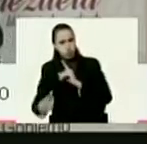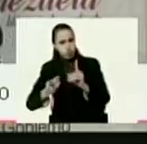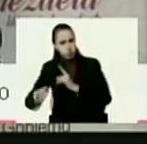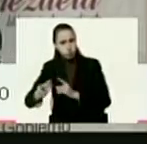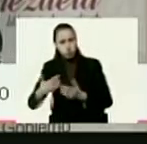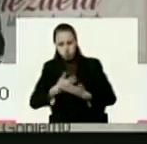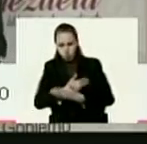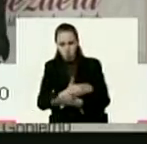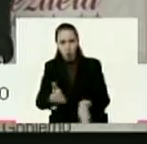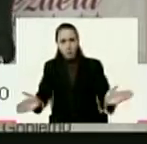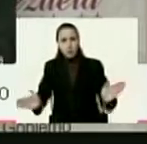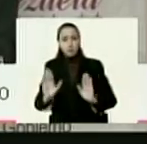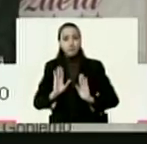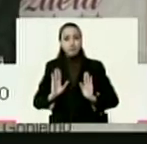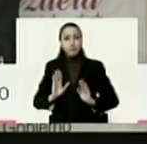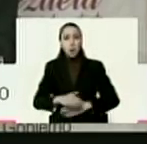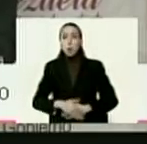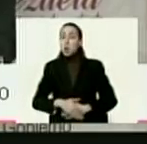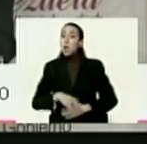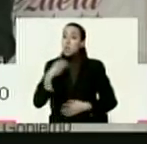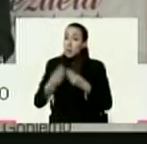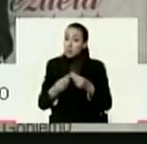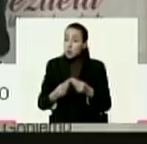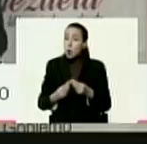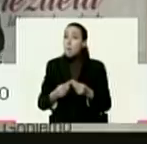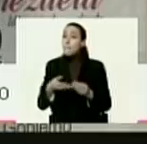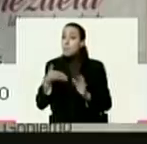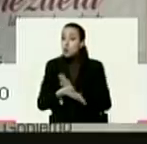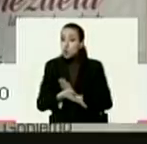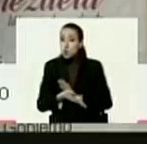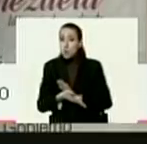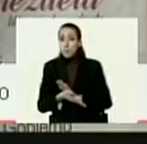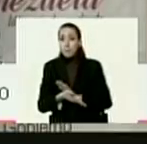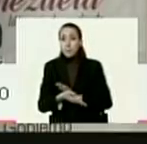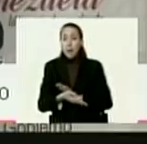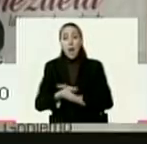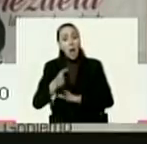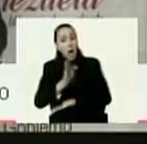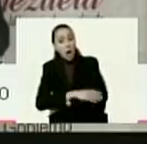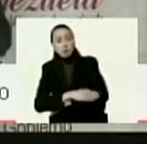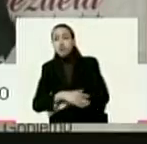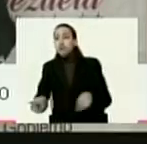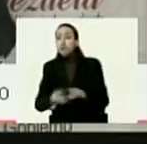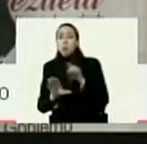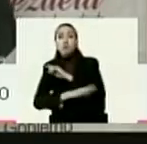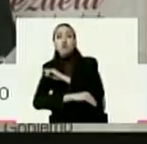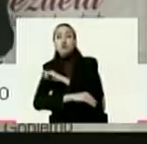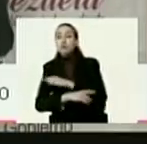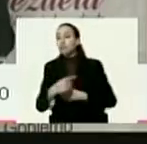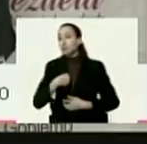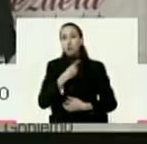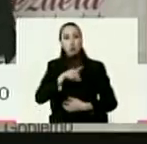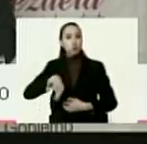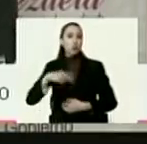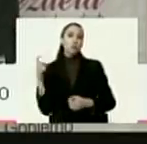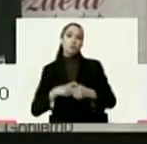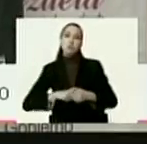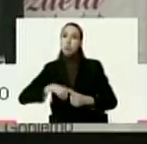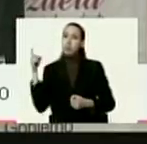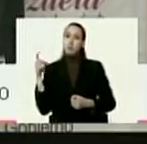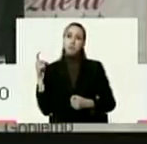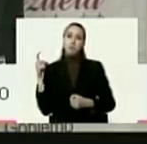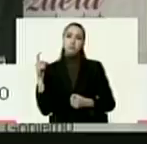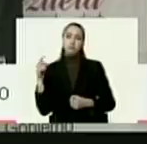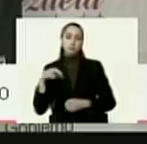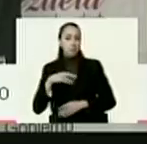con todos. Si ocurre dentro de los límites de conductas y prácticas criminales, sin duda no tenemos nada